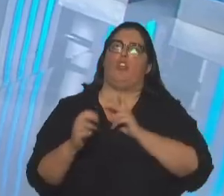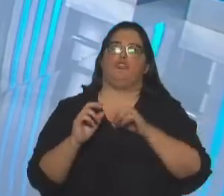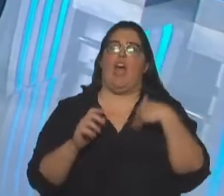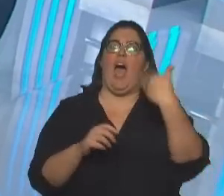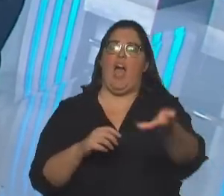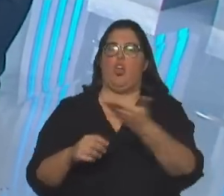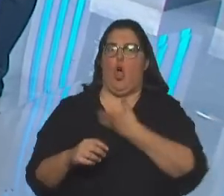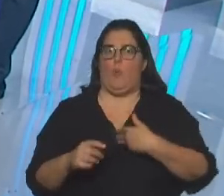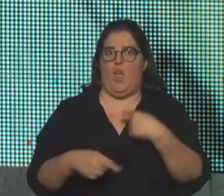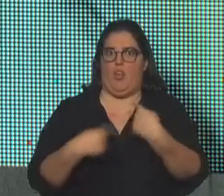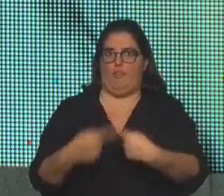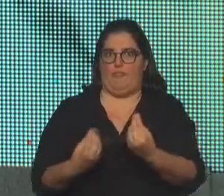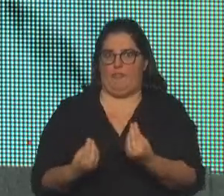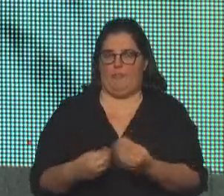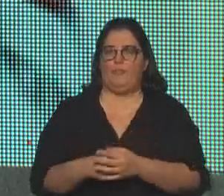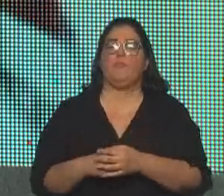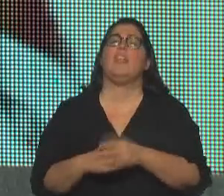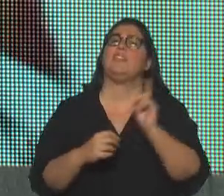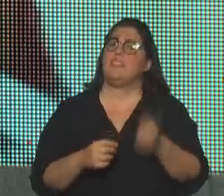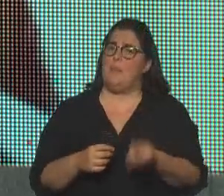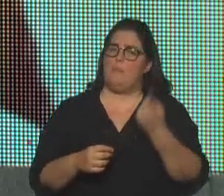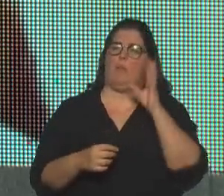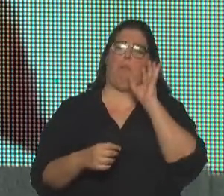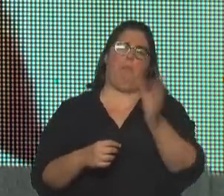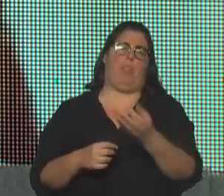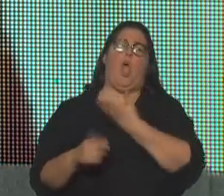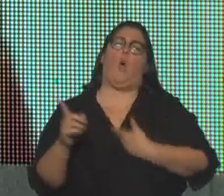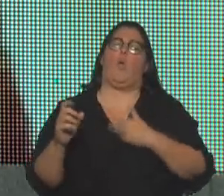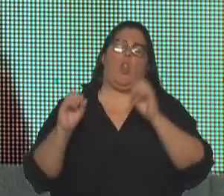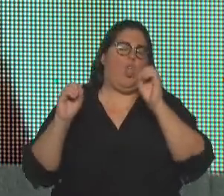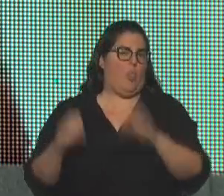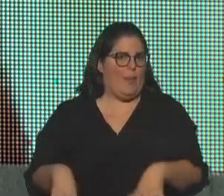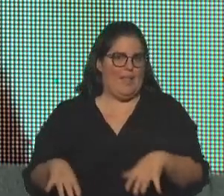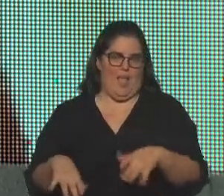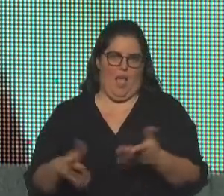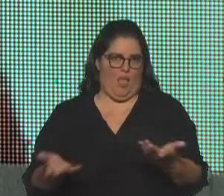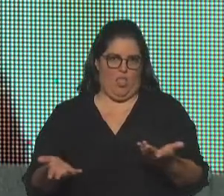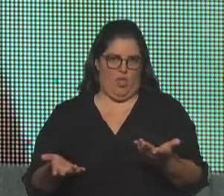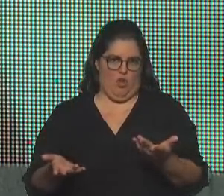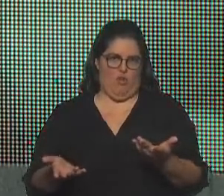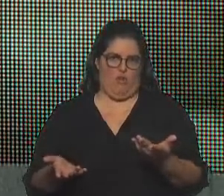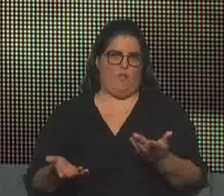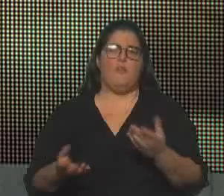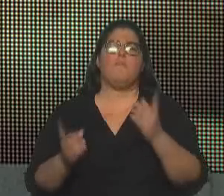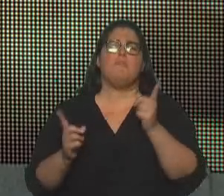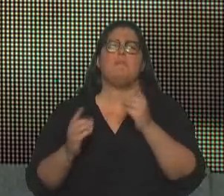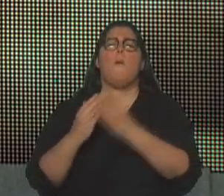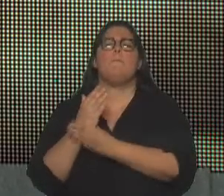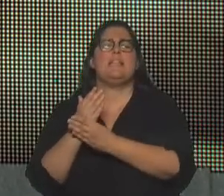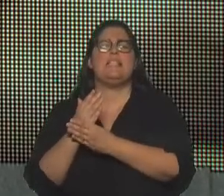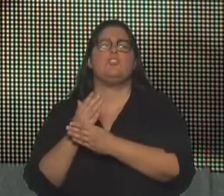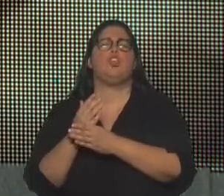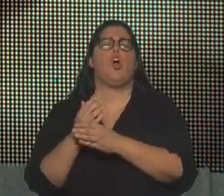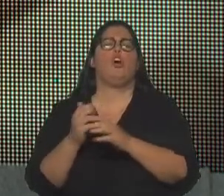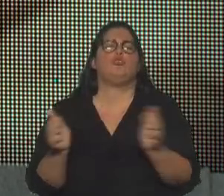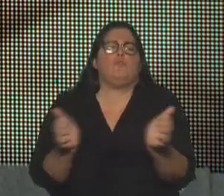¿no? Sí, y habla también de lo debilitado, digamos, que quedó el gobierno, que removió a funcionarios, ministros muy